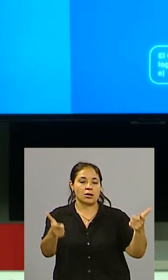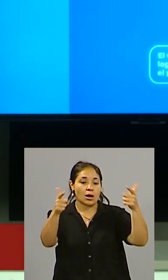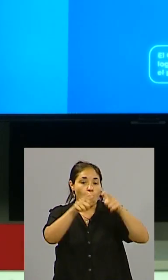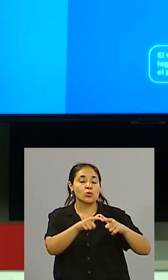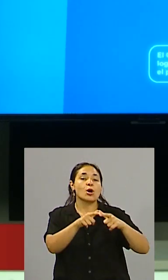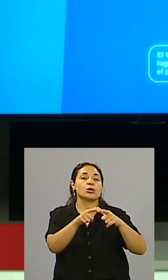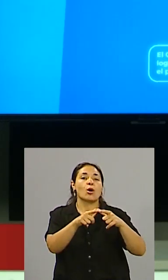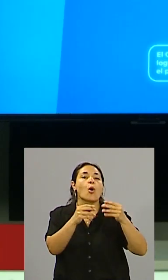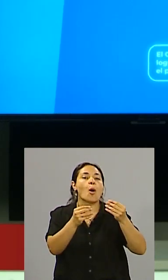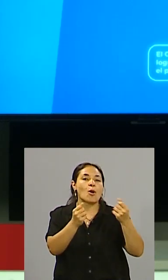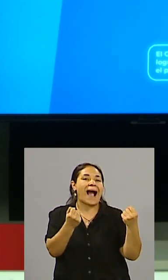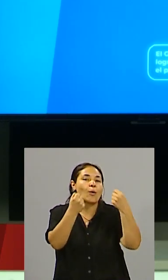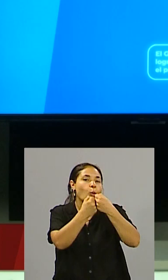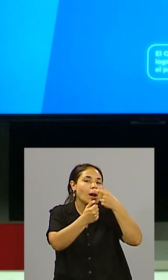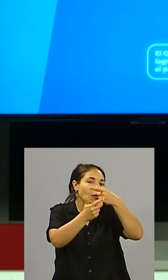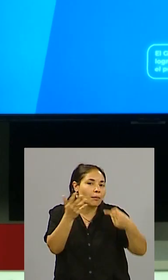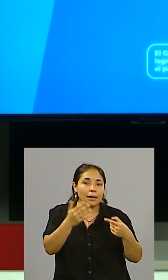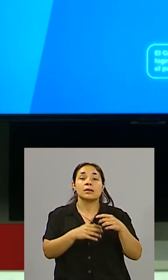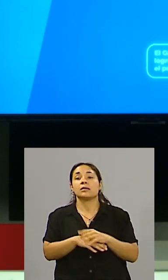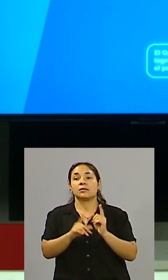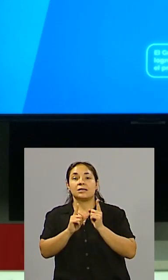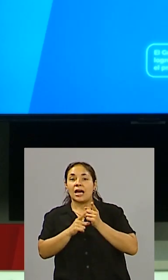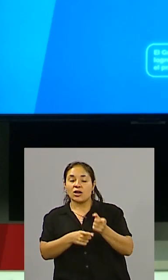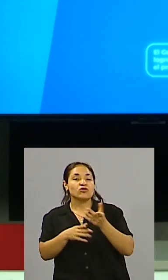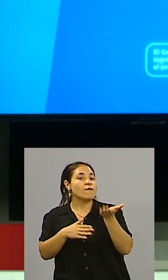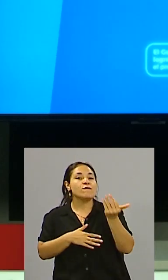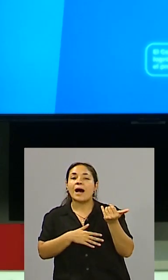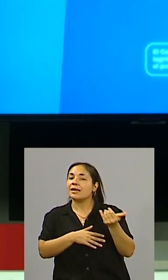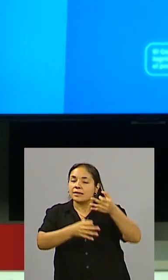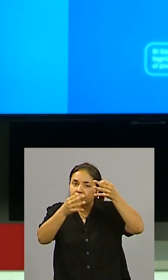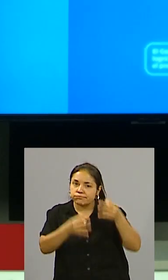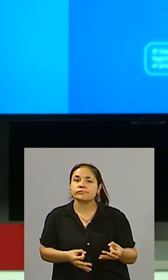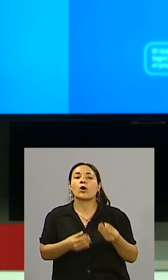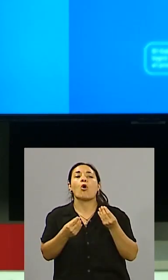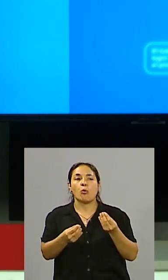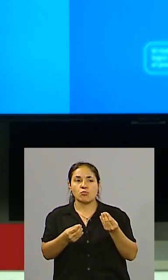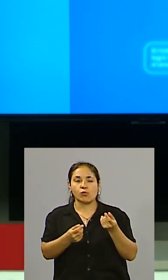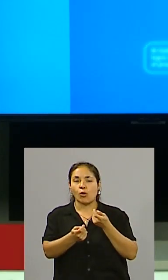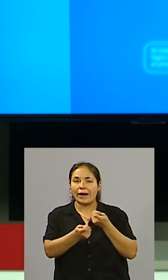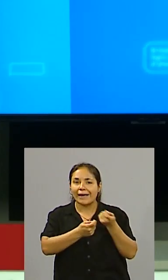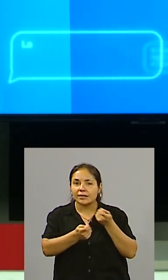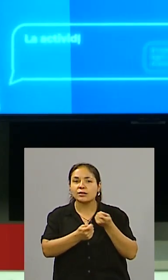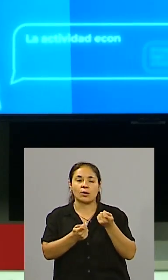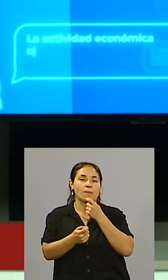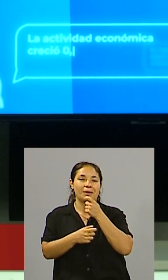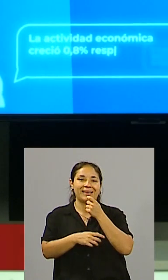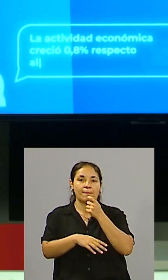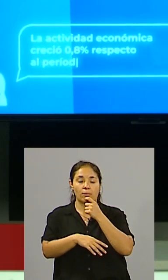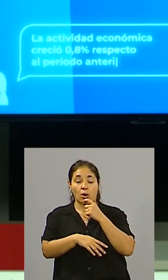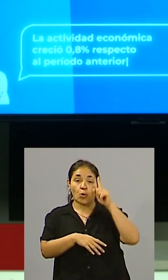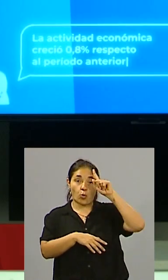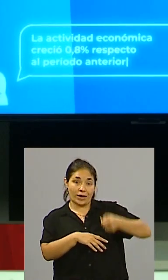pero todavía no se estrena en la operatividad. Ahí tenemos un desafío, ¿no? de cómo va a funcionar esta mediación en la